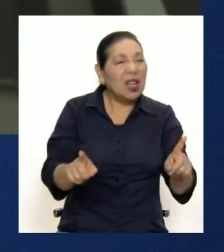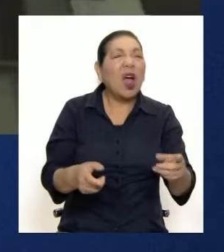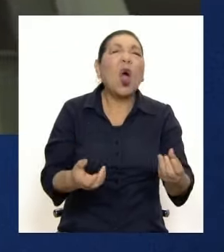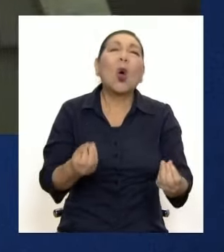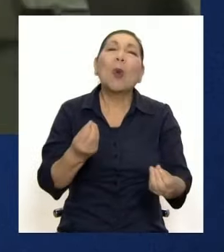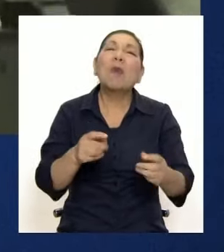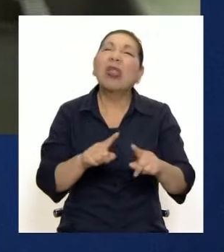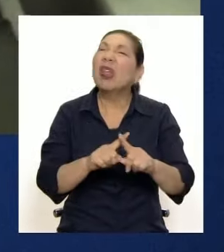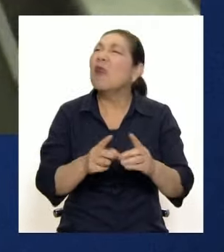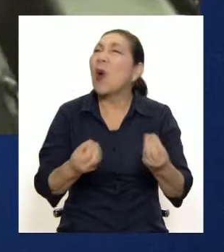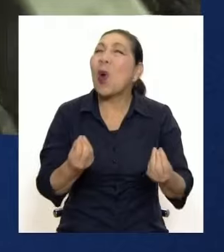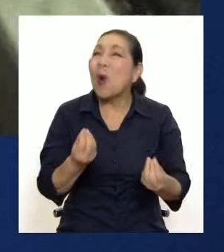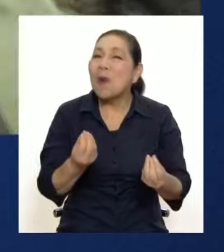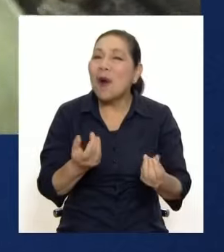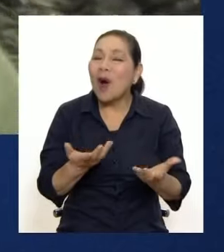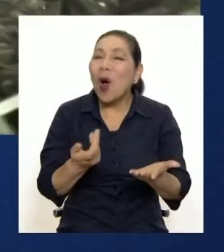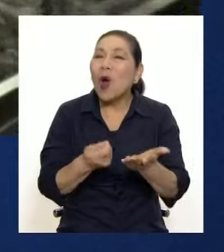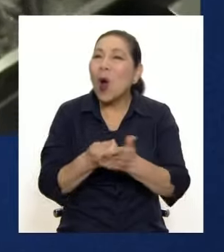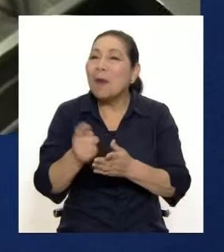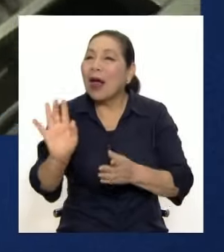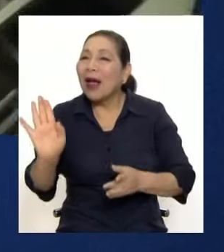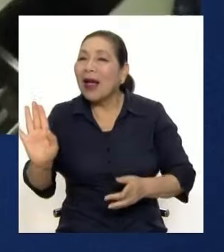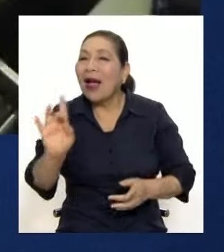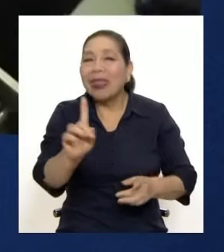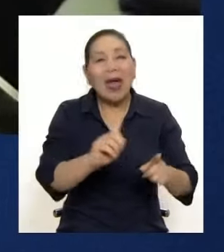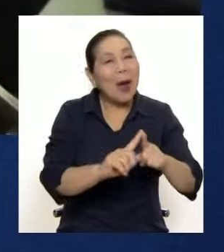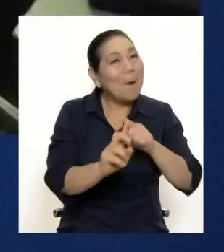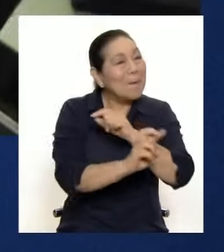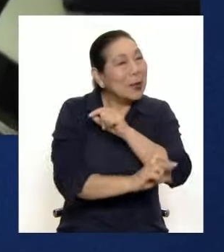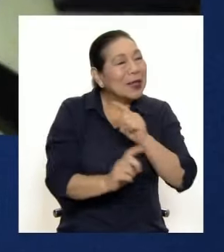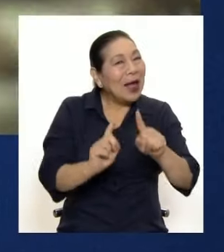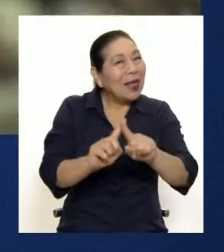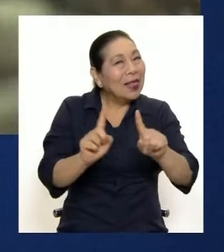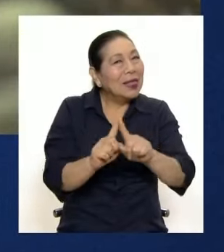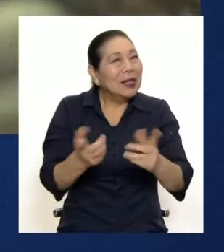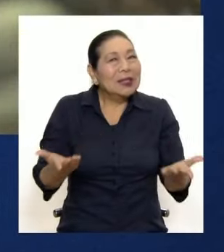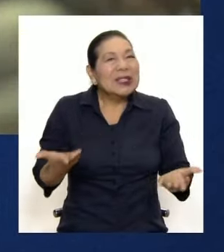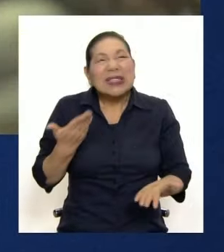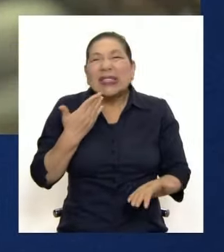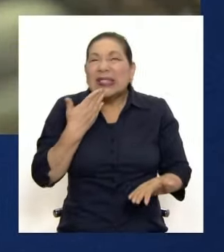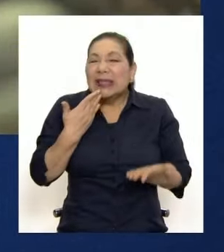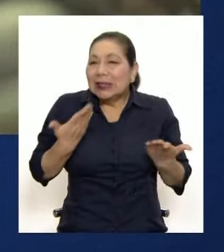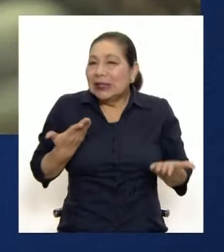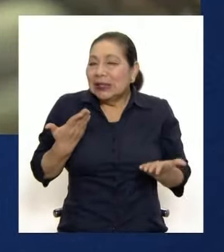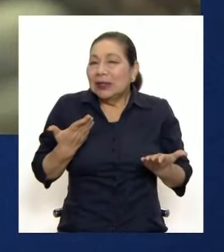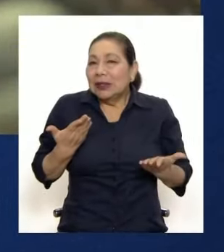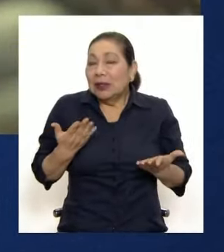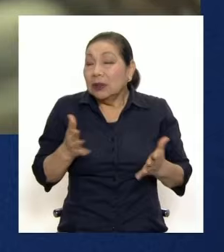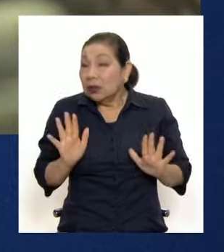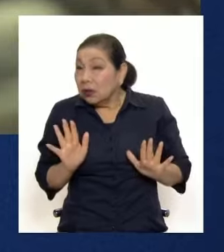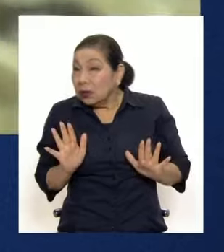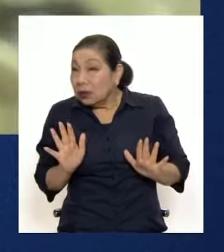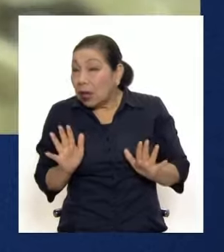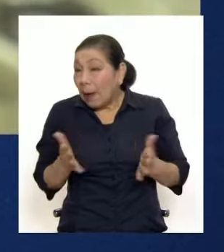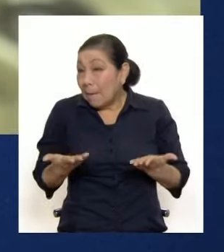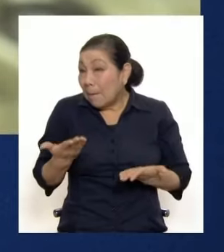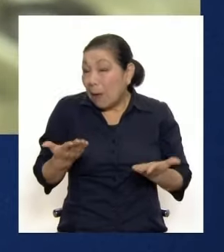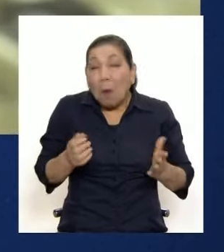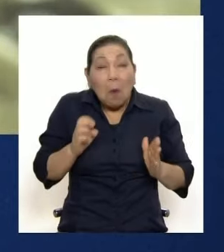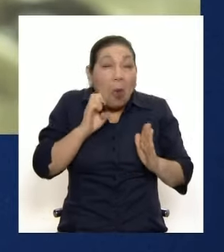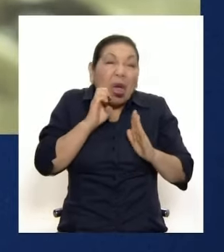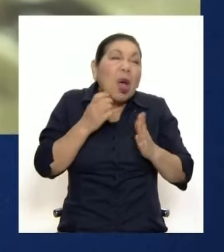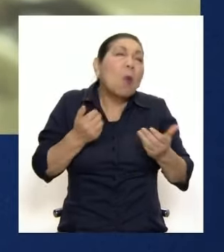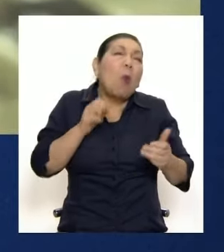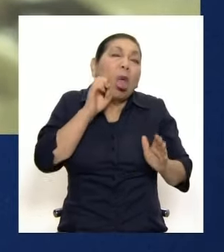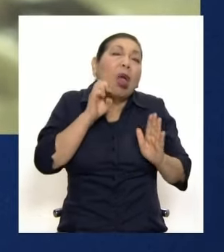varía sin embargo los estándares de calidad de seguro que todos son los mismos Pero algunas particularidades o exigencias de determinados mercados como como